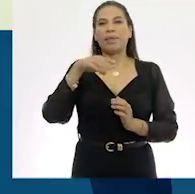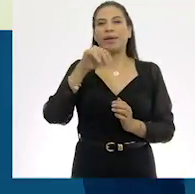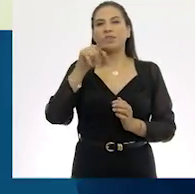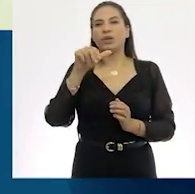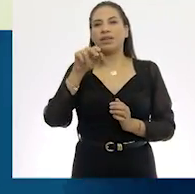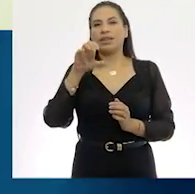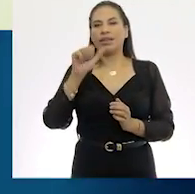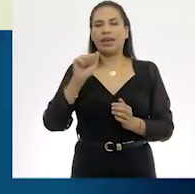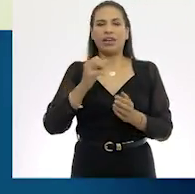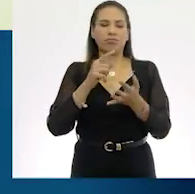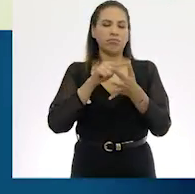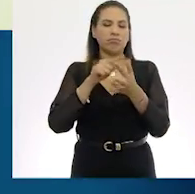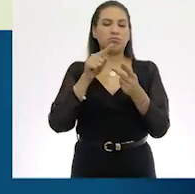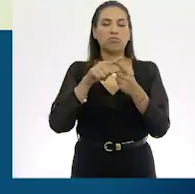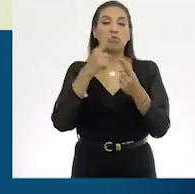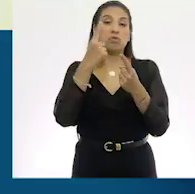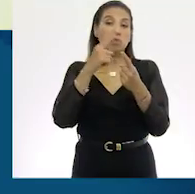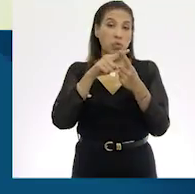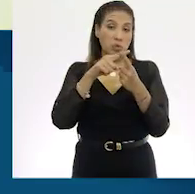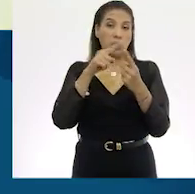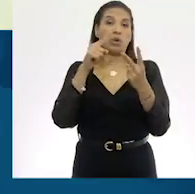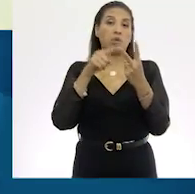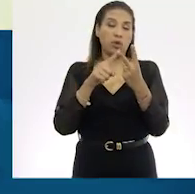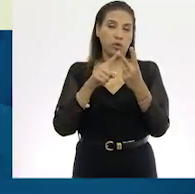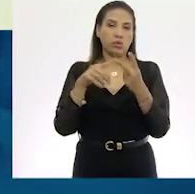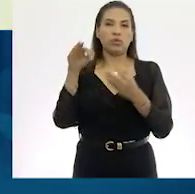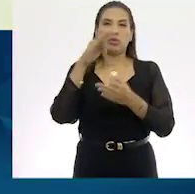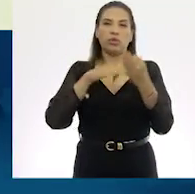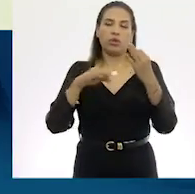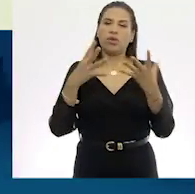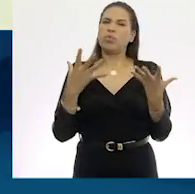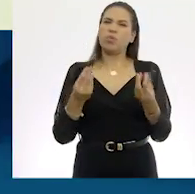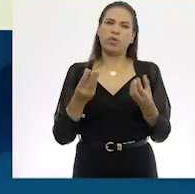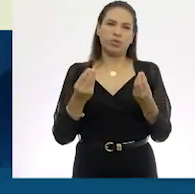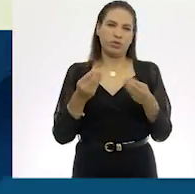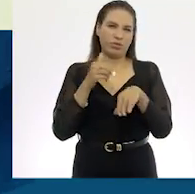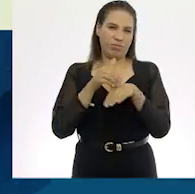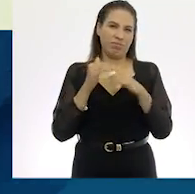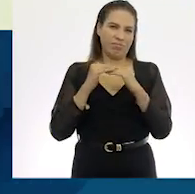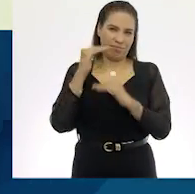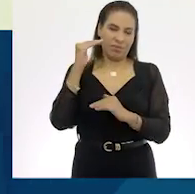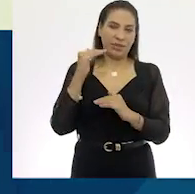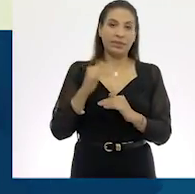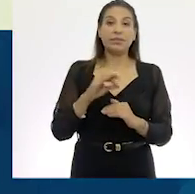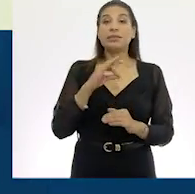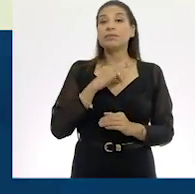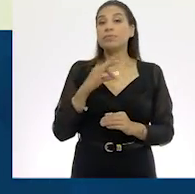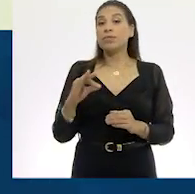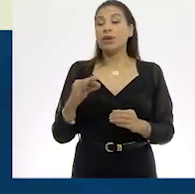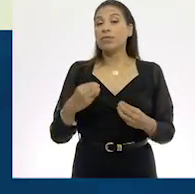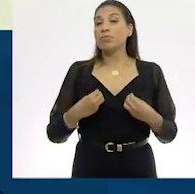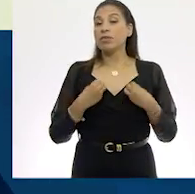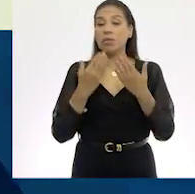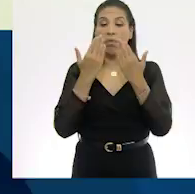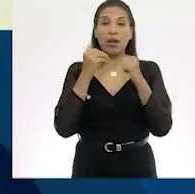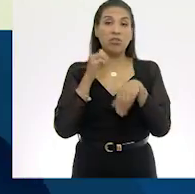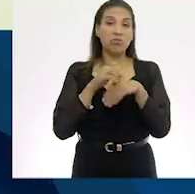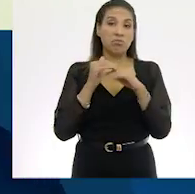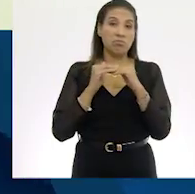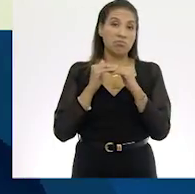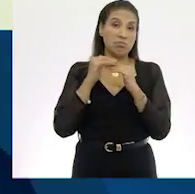cuenta hasta 2. Todos los números grandes son muchos. Si se puede vivir sin números